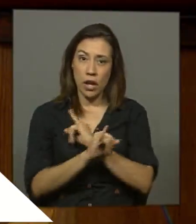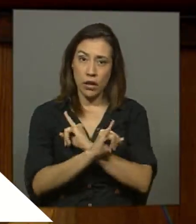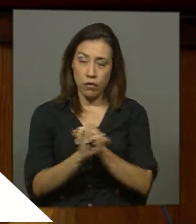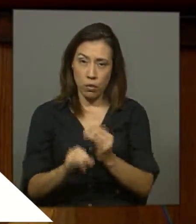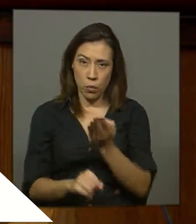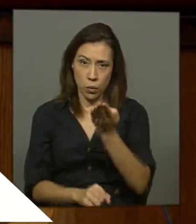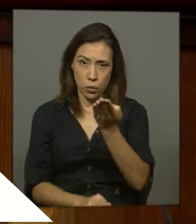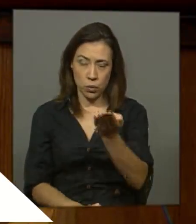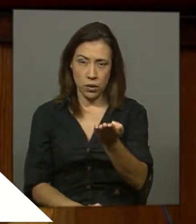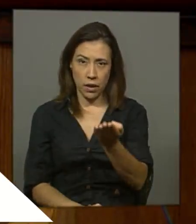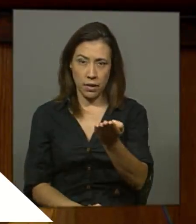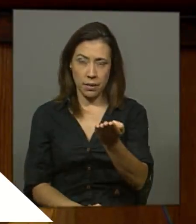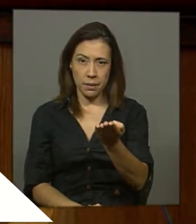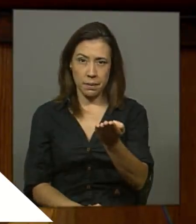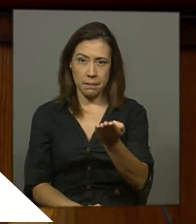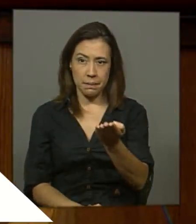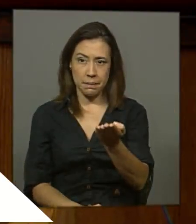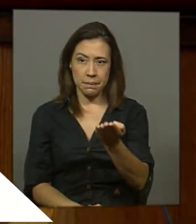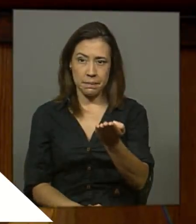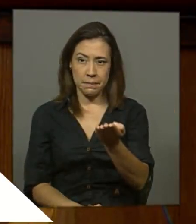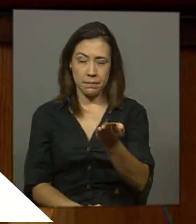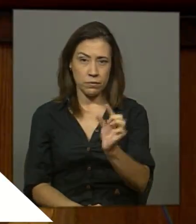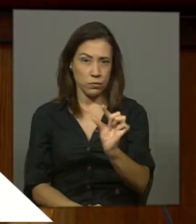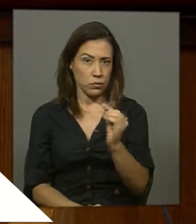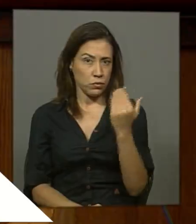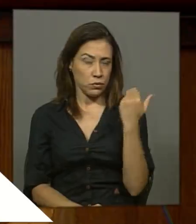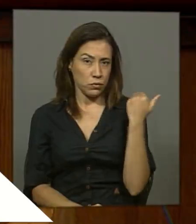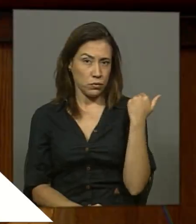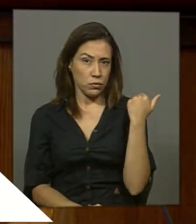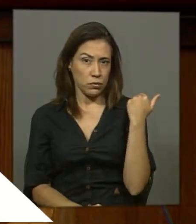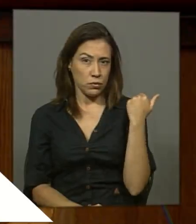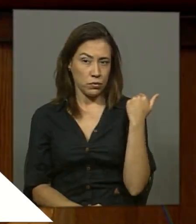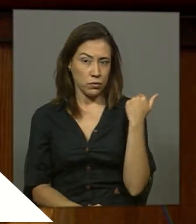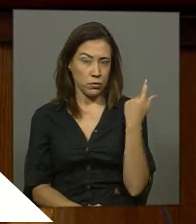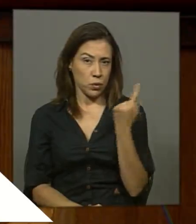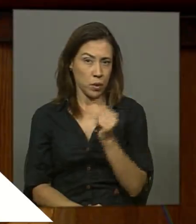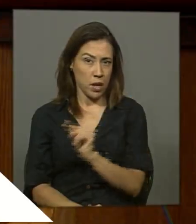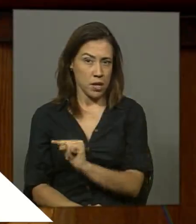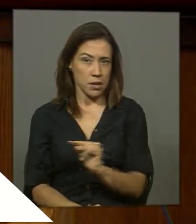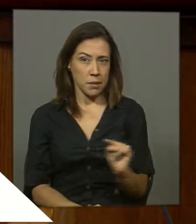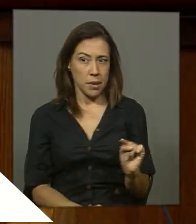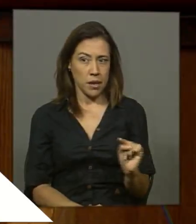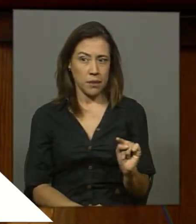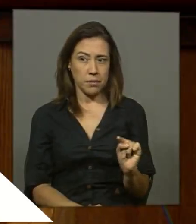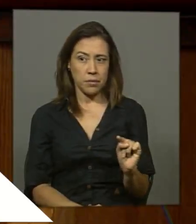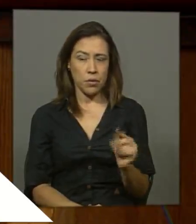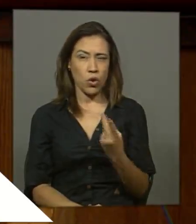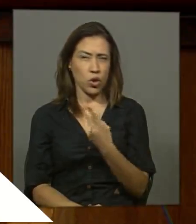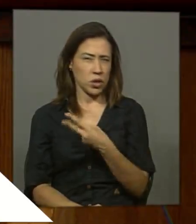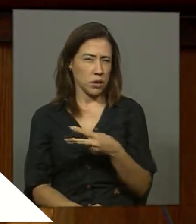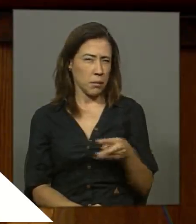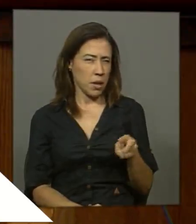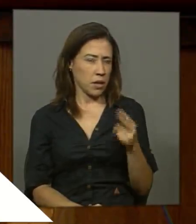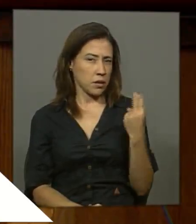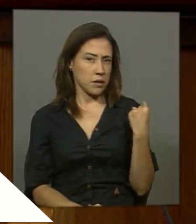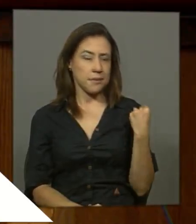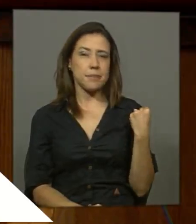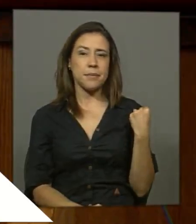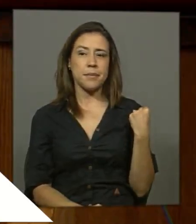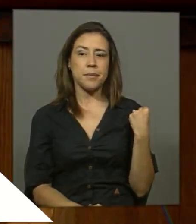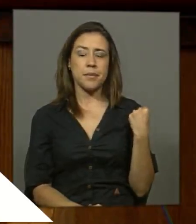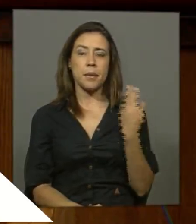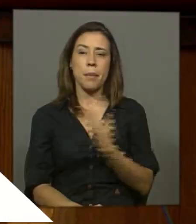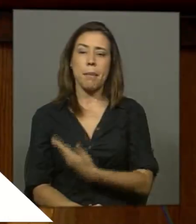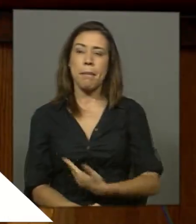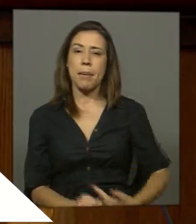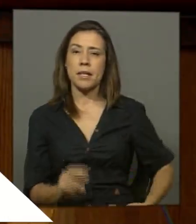lo siguiente recién hace una semana Atrás o dos semanas atrás la